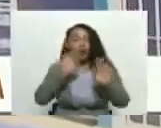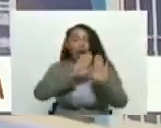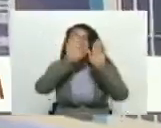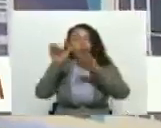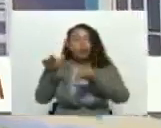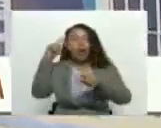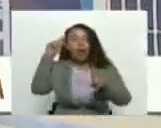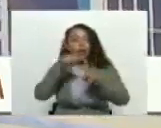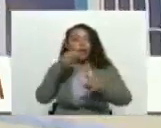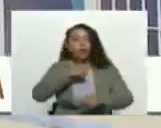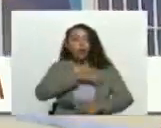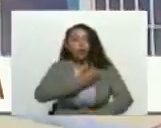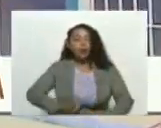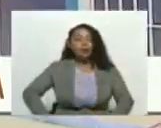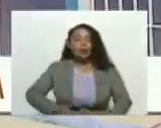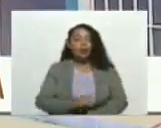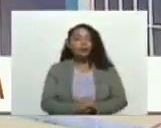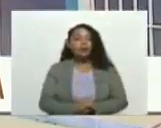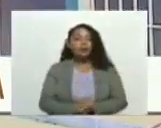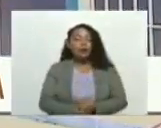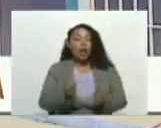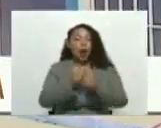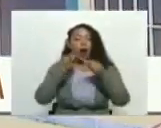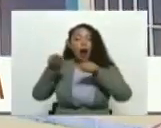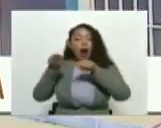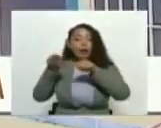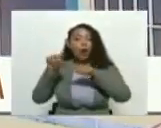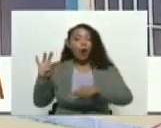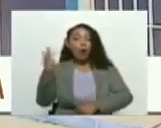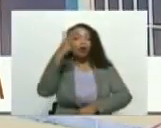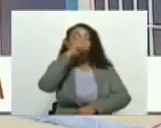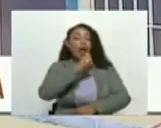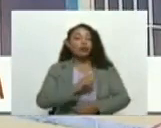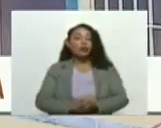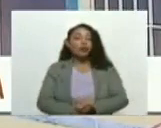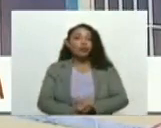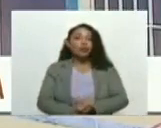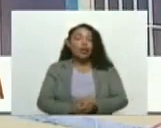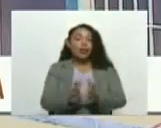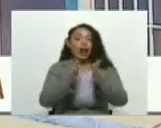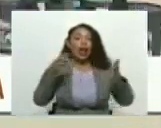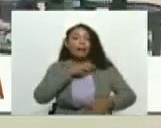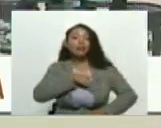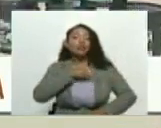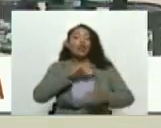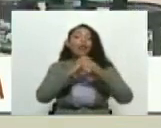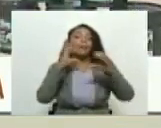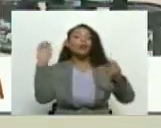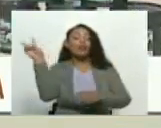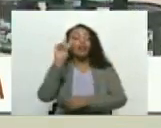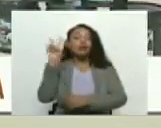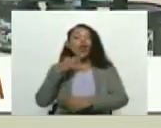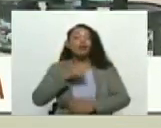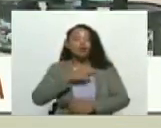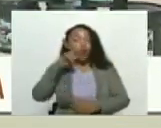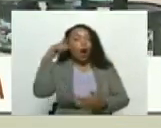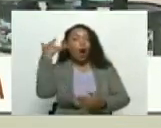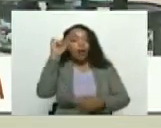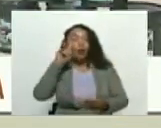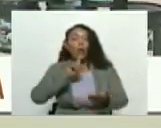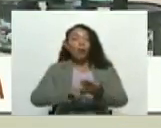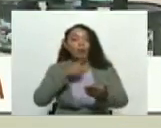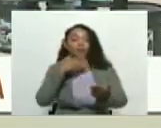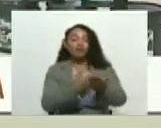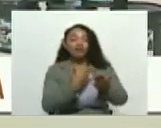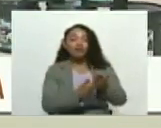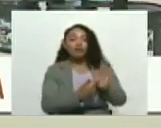hacia nuestro presidente. Y que con este cuarto año de la gran misión Transporte de Venezuela, nosotros estamos dando cumplimiento a